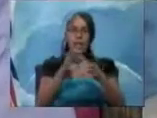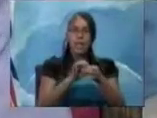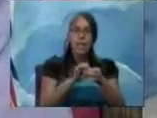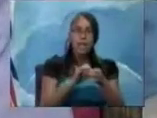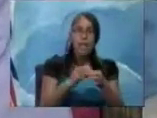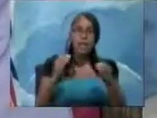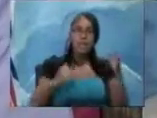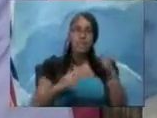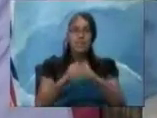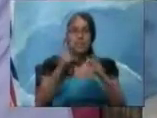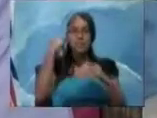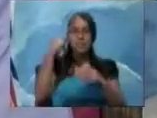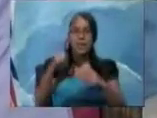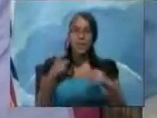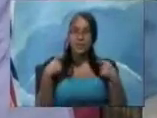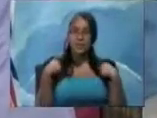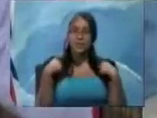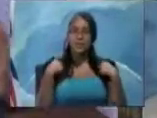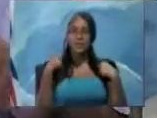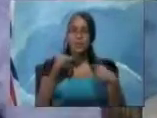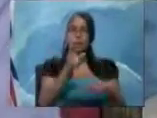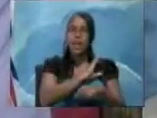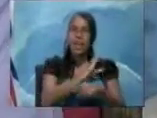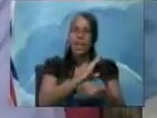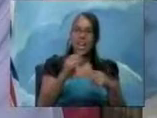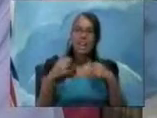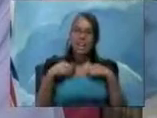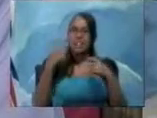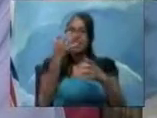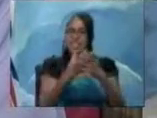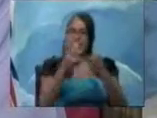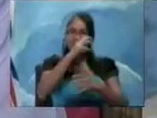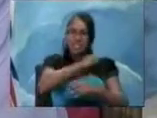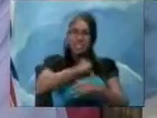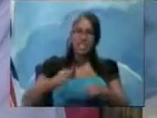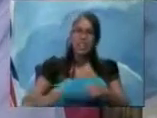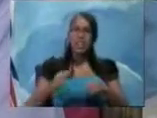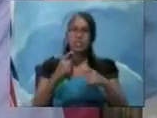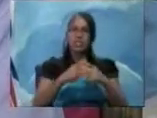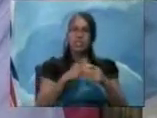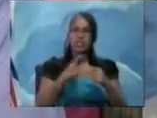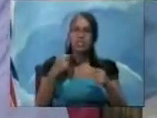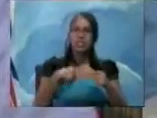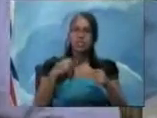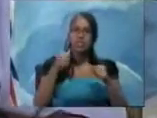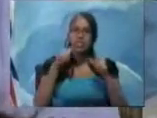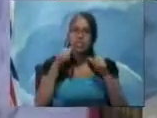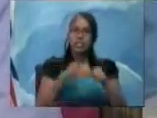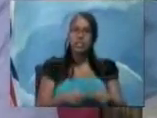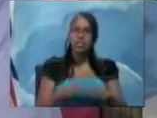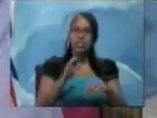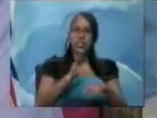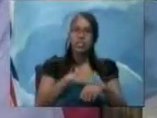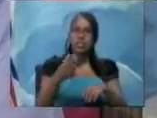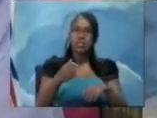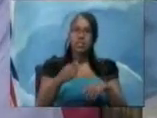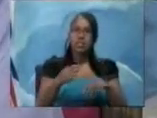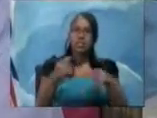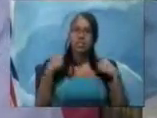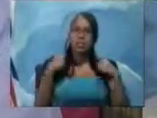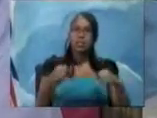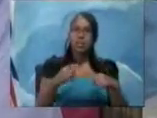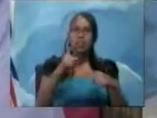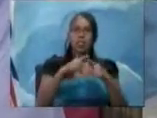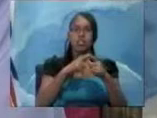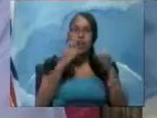agarra por la franela y me la agarra y me la rasca y coye quedé desalmado porque me ró la franela ahora qué vas a